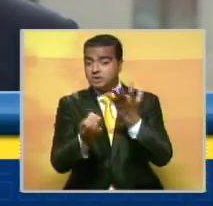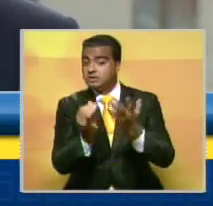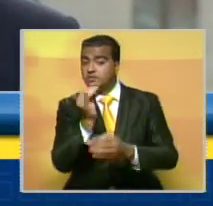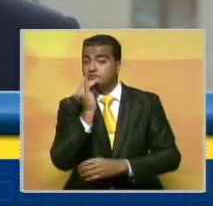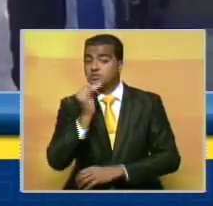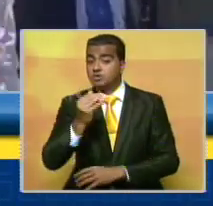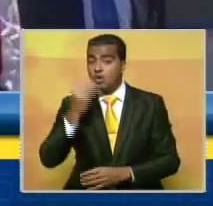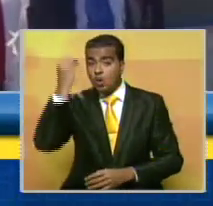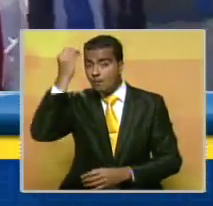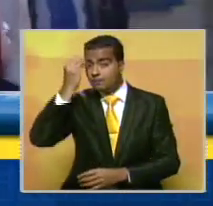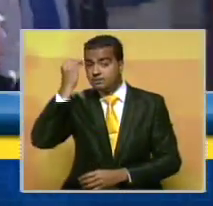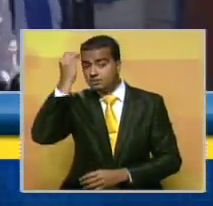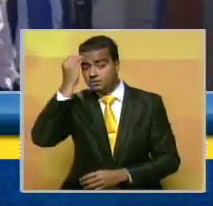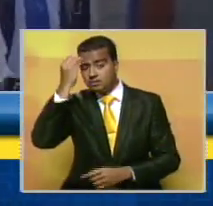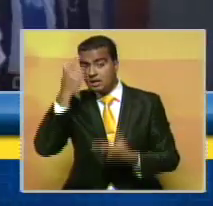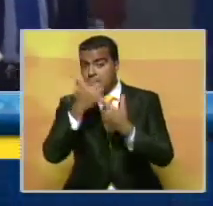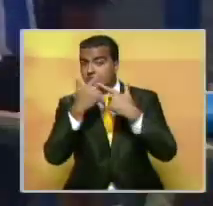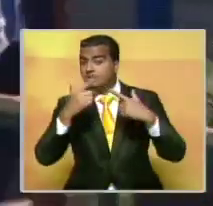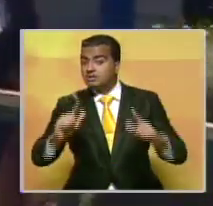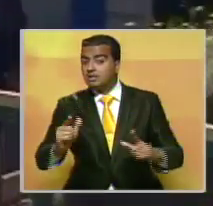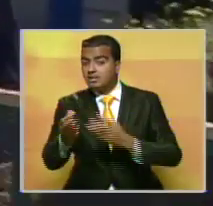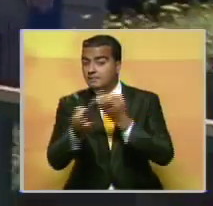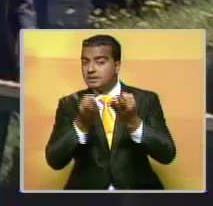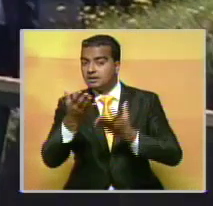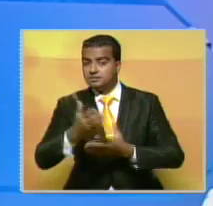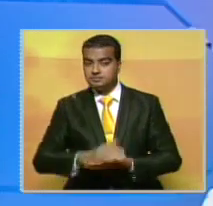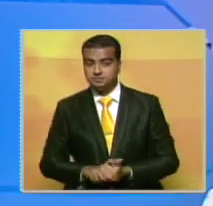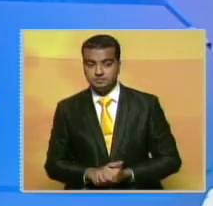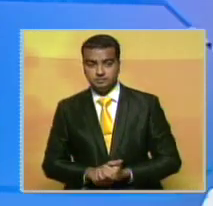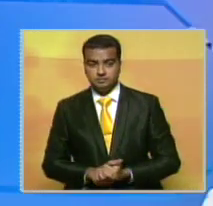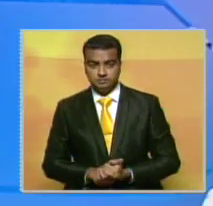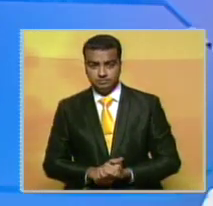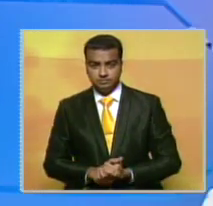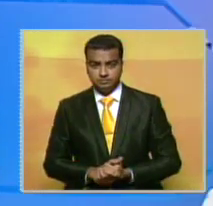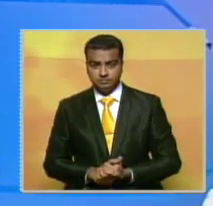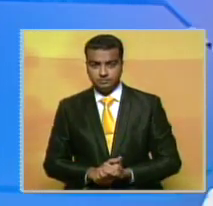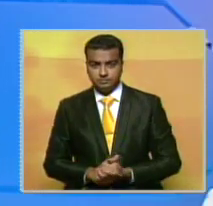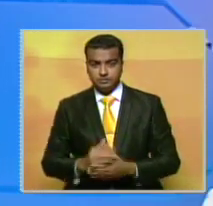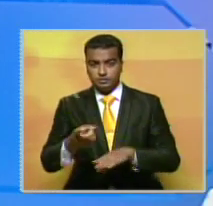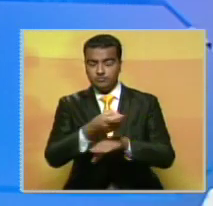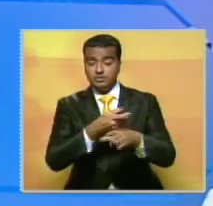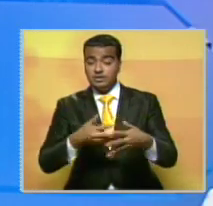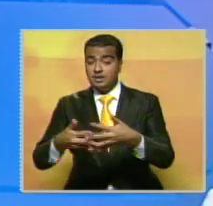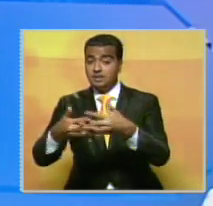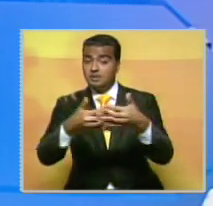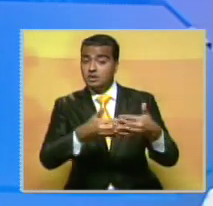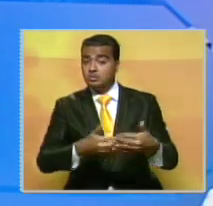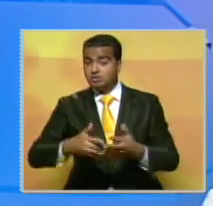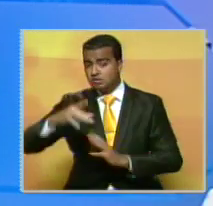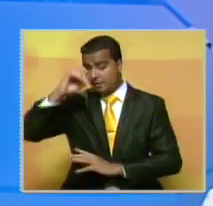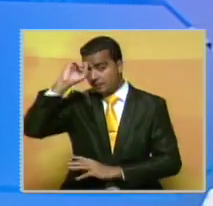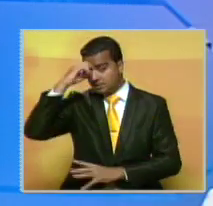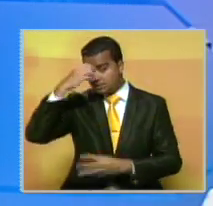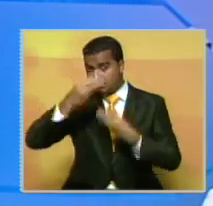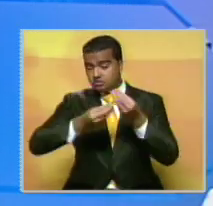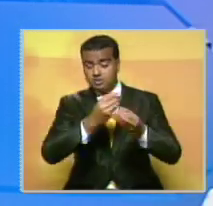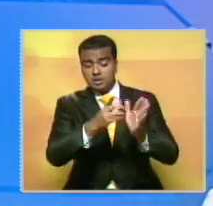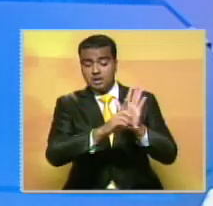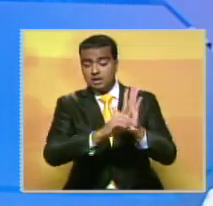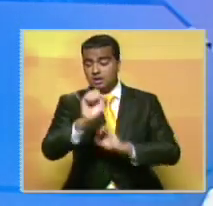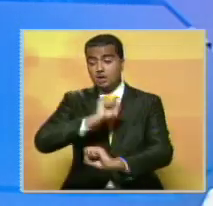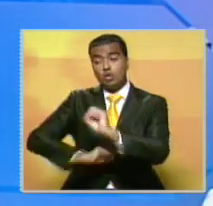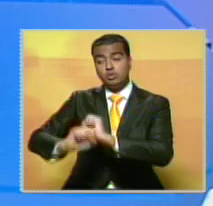información, opinión y libertad de manifestación. El gobierno de los Estados Unidos está considerando tomar acciones legales